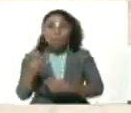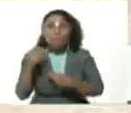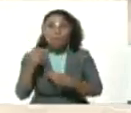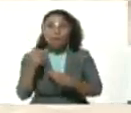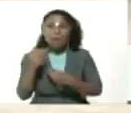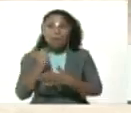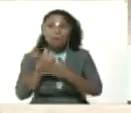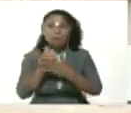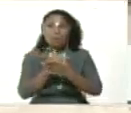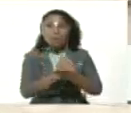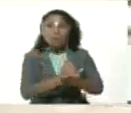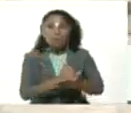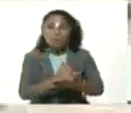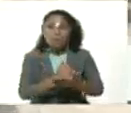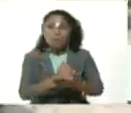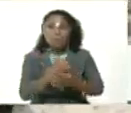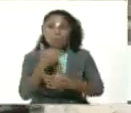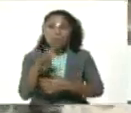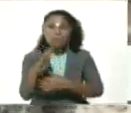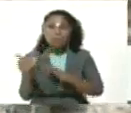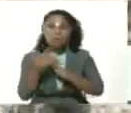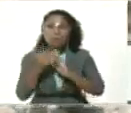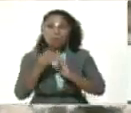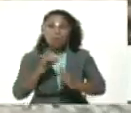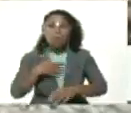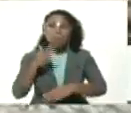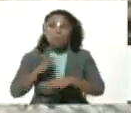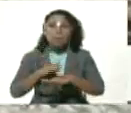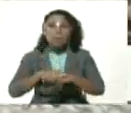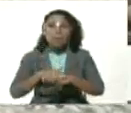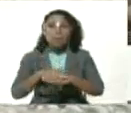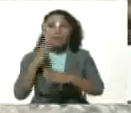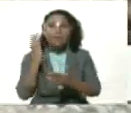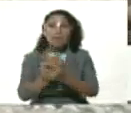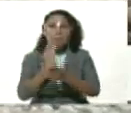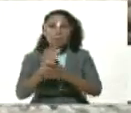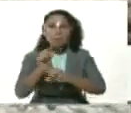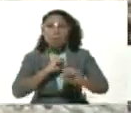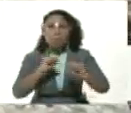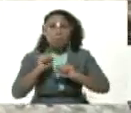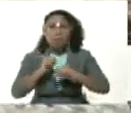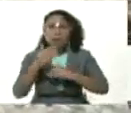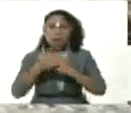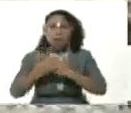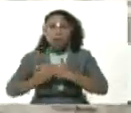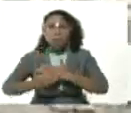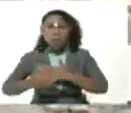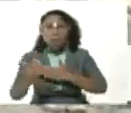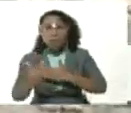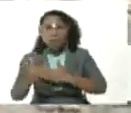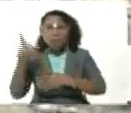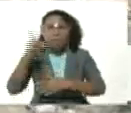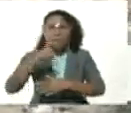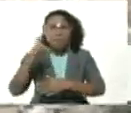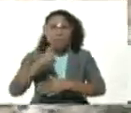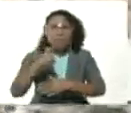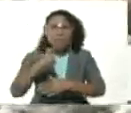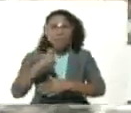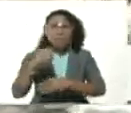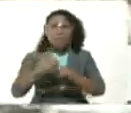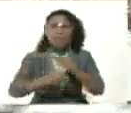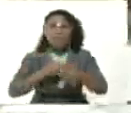estar preparados para las próximas afectaciones que pudieran ocurrir, siempre actuando adelante de las necesidades. Se han